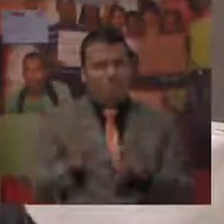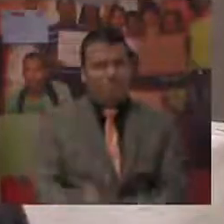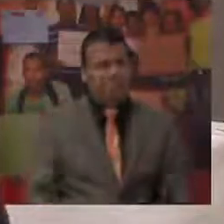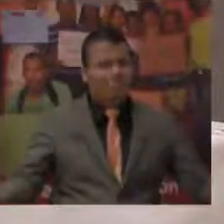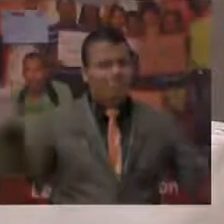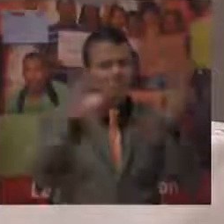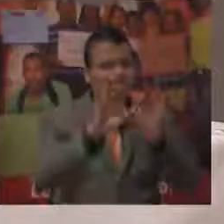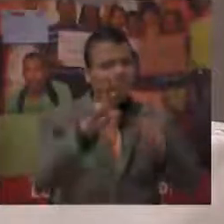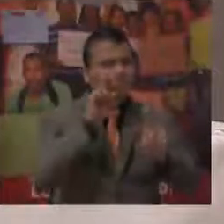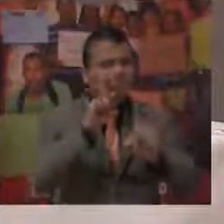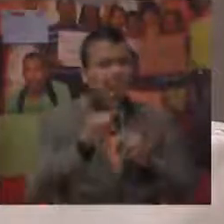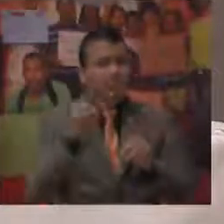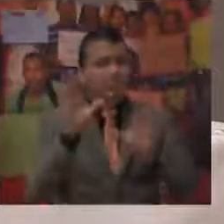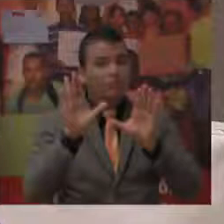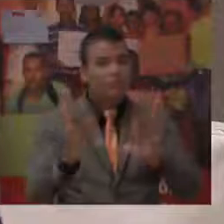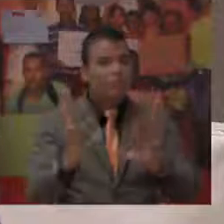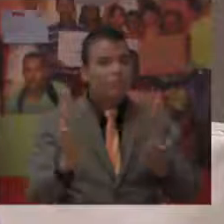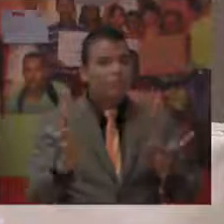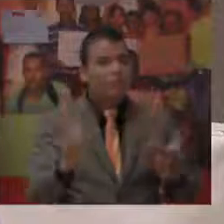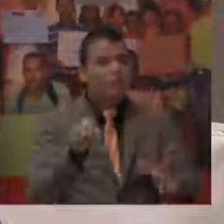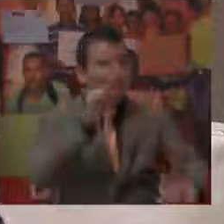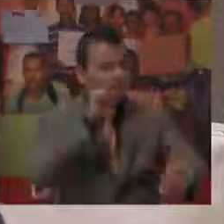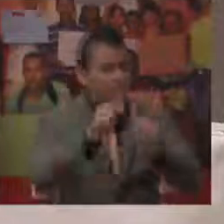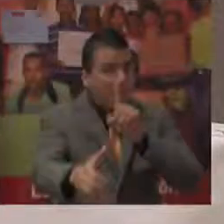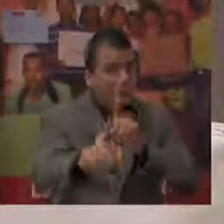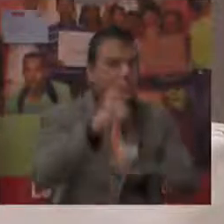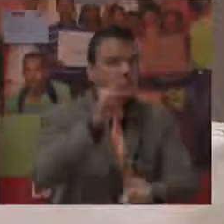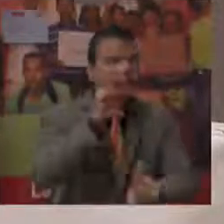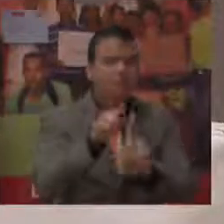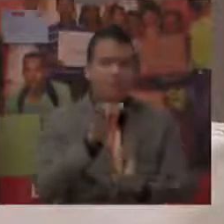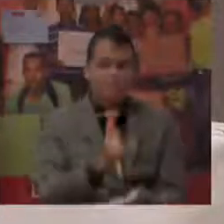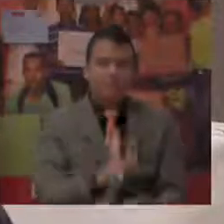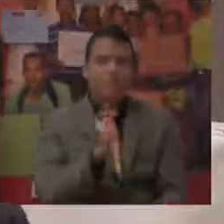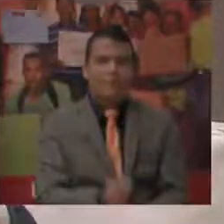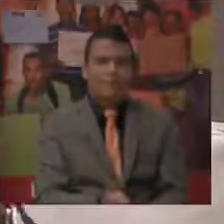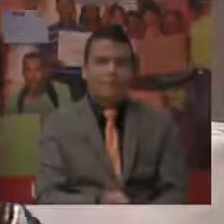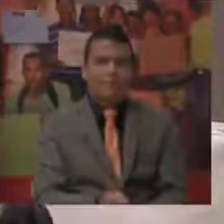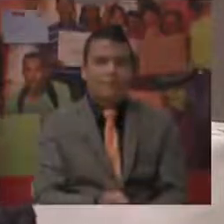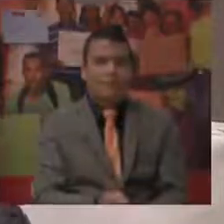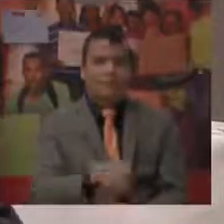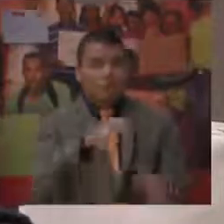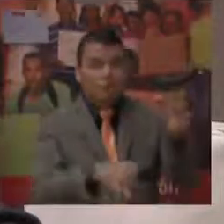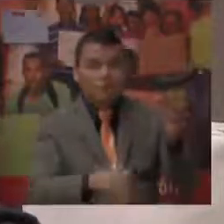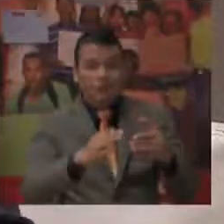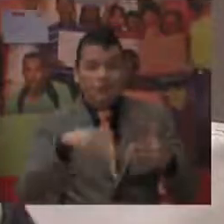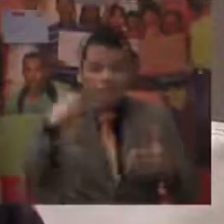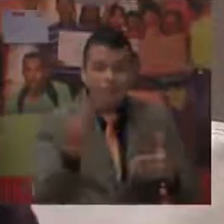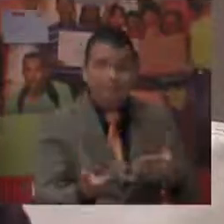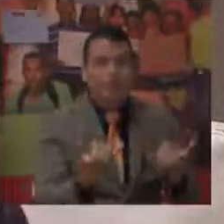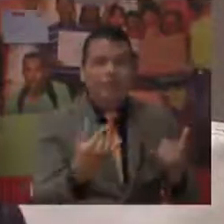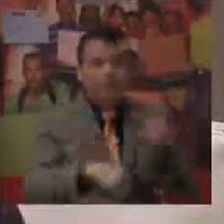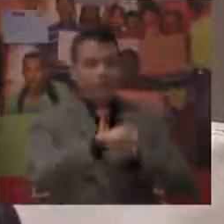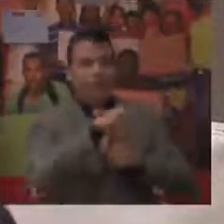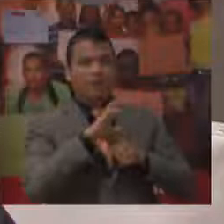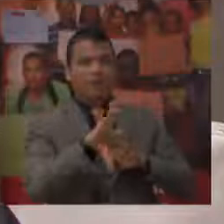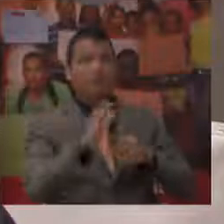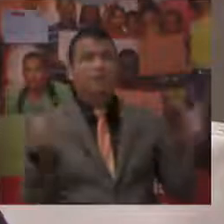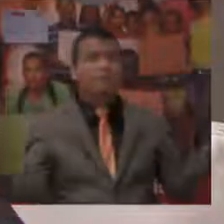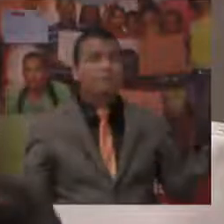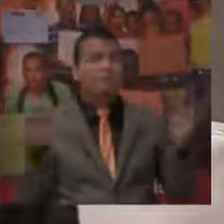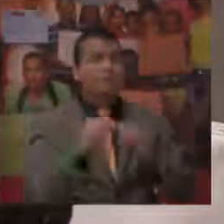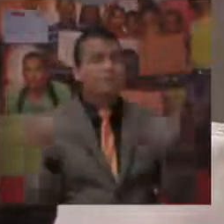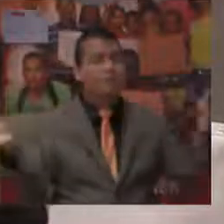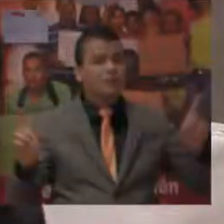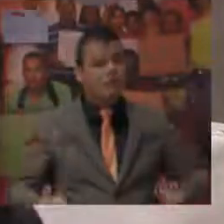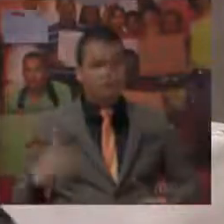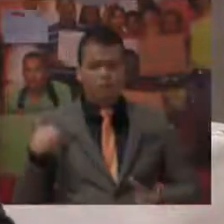fundamentales para el cumplimiento de los fines de la justicia transicional, si no, no vamos a tener reconciliación. Y a través de eso